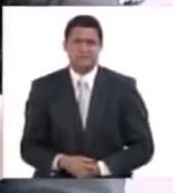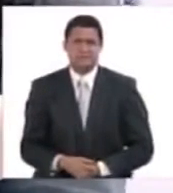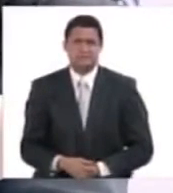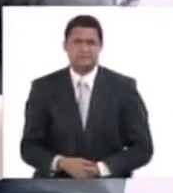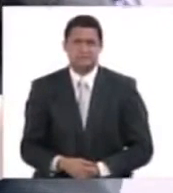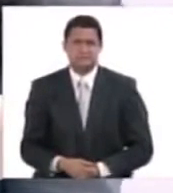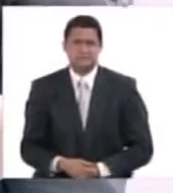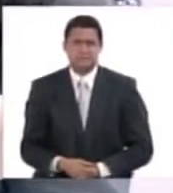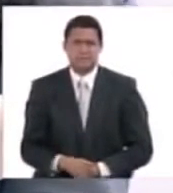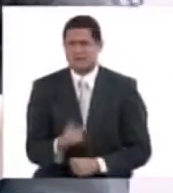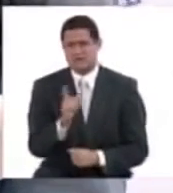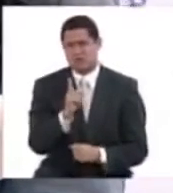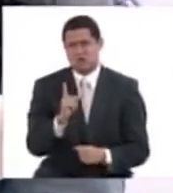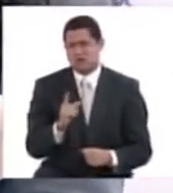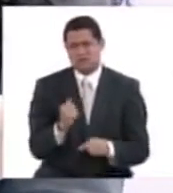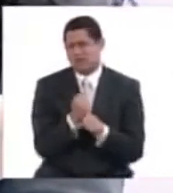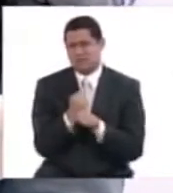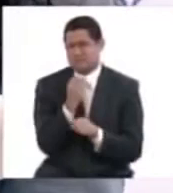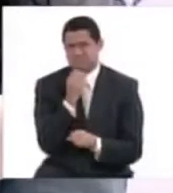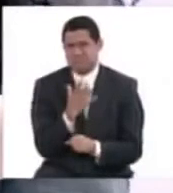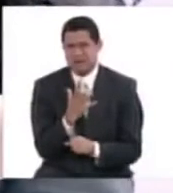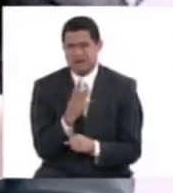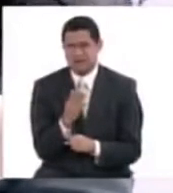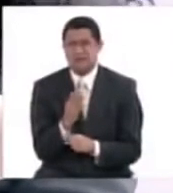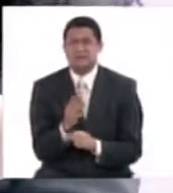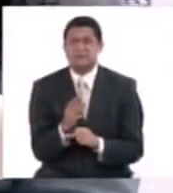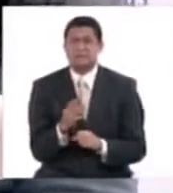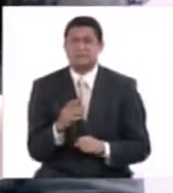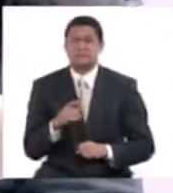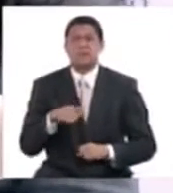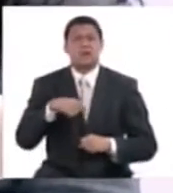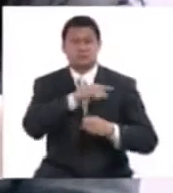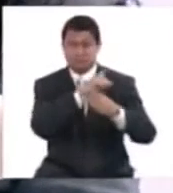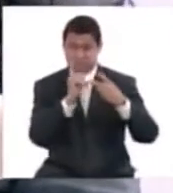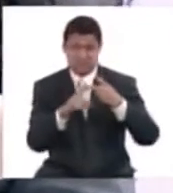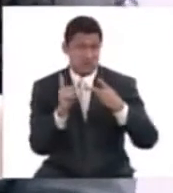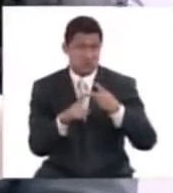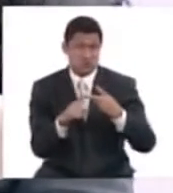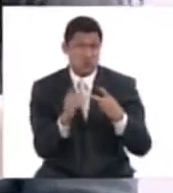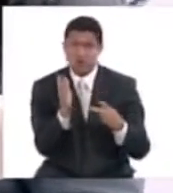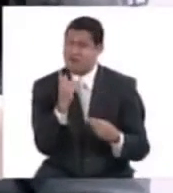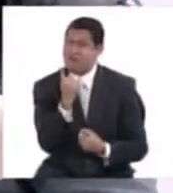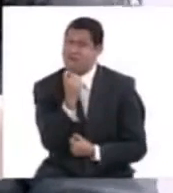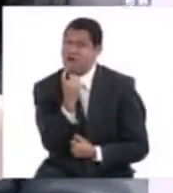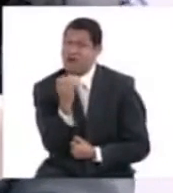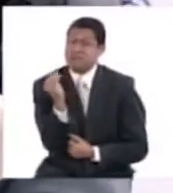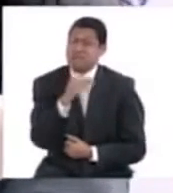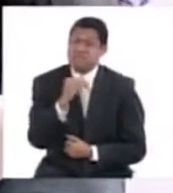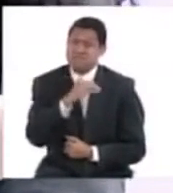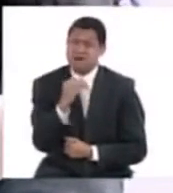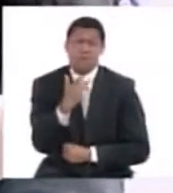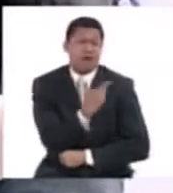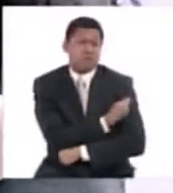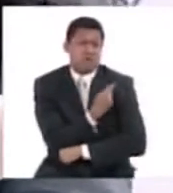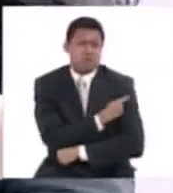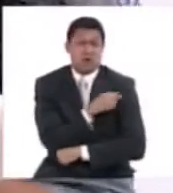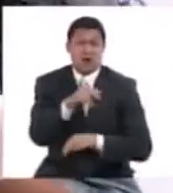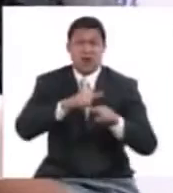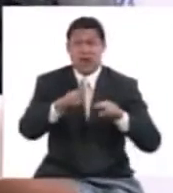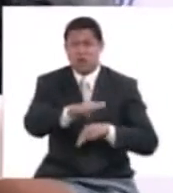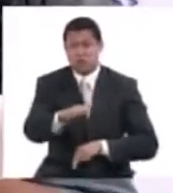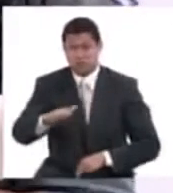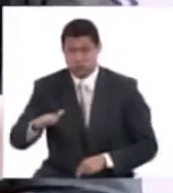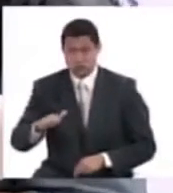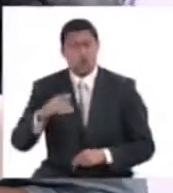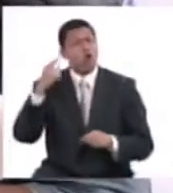la desnaturalicen como producto biológico. La otra es que no tengamos suficiente cantidad para vacunar a nuestros niños.